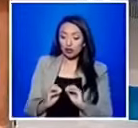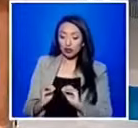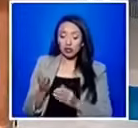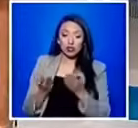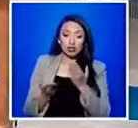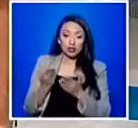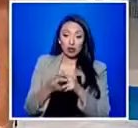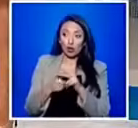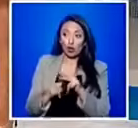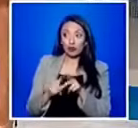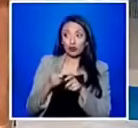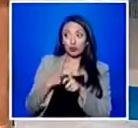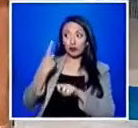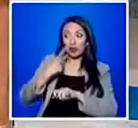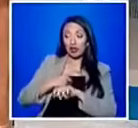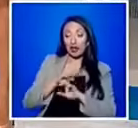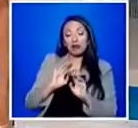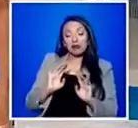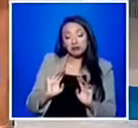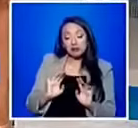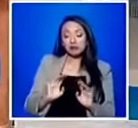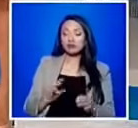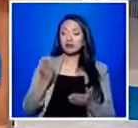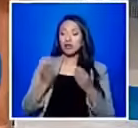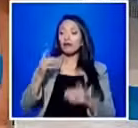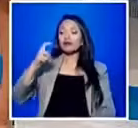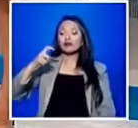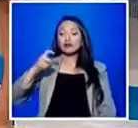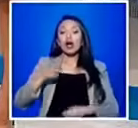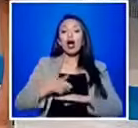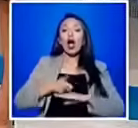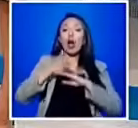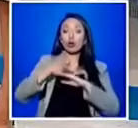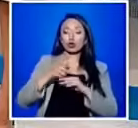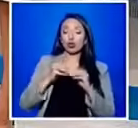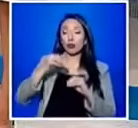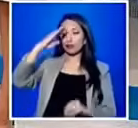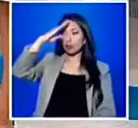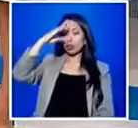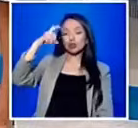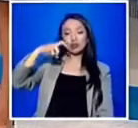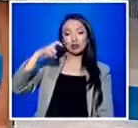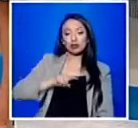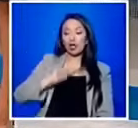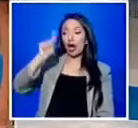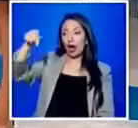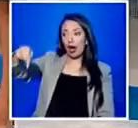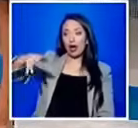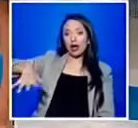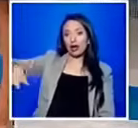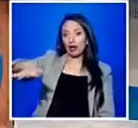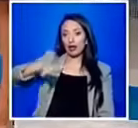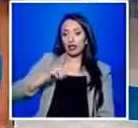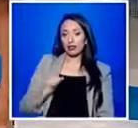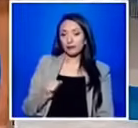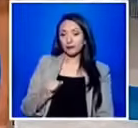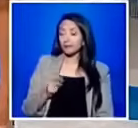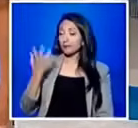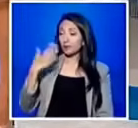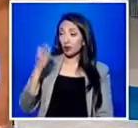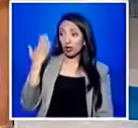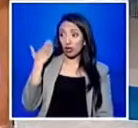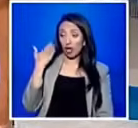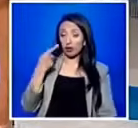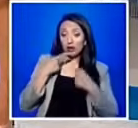estamos recién en el inicio a clases, pero es necesario que las autoridades y sobre todo la policía esté presente, como tú lo decías, porque esto es algo que ya se